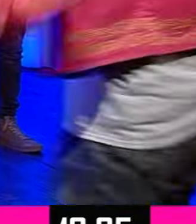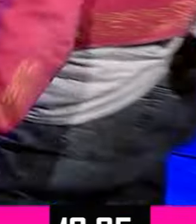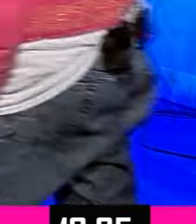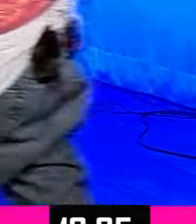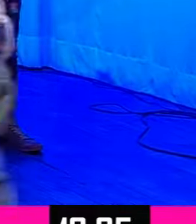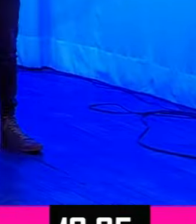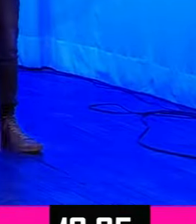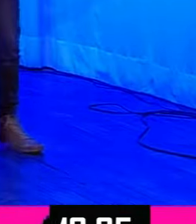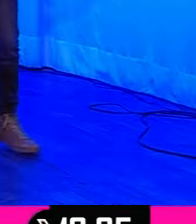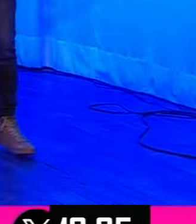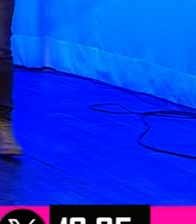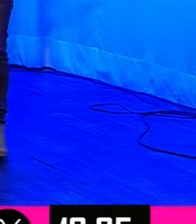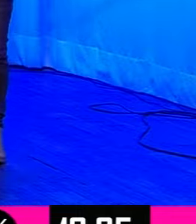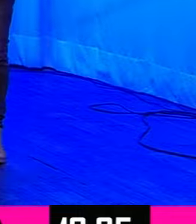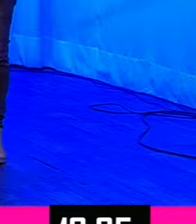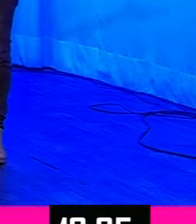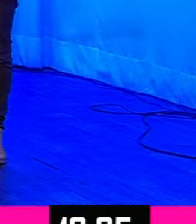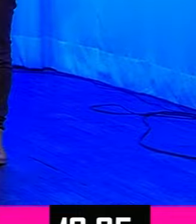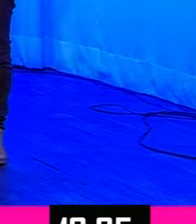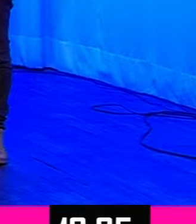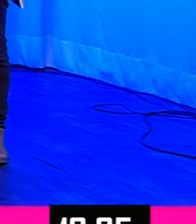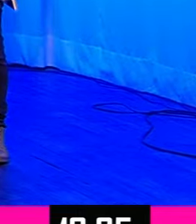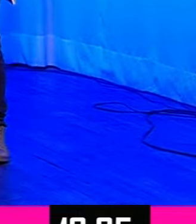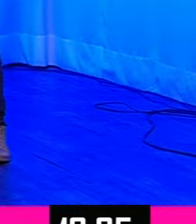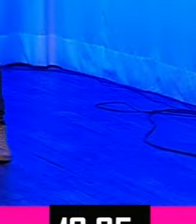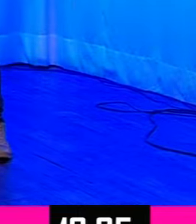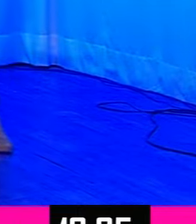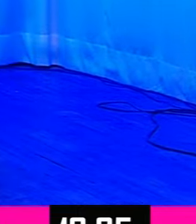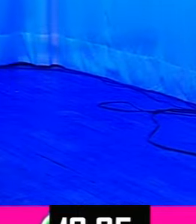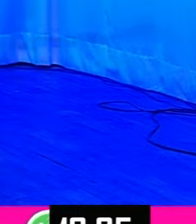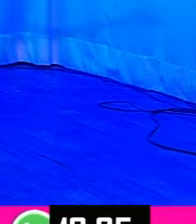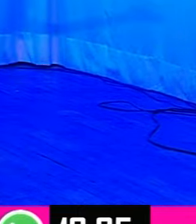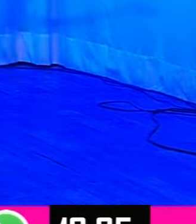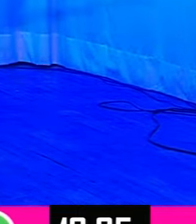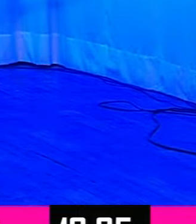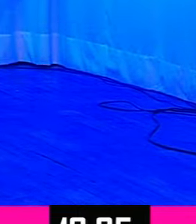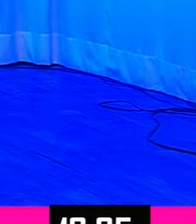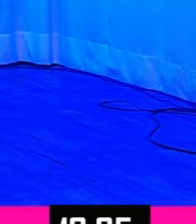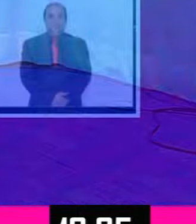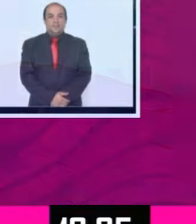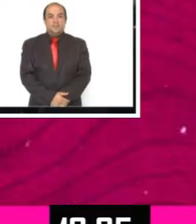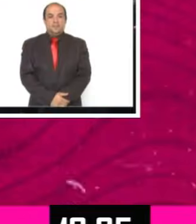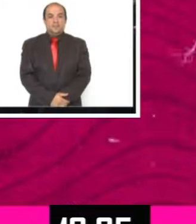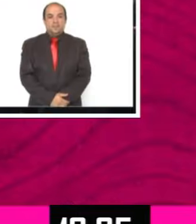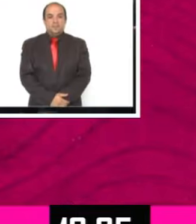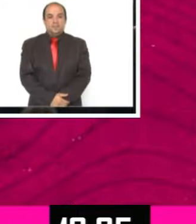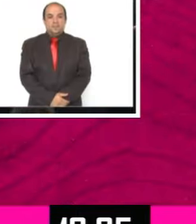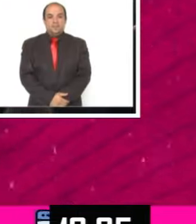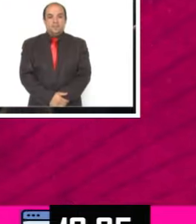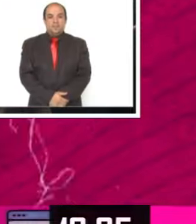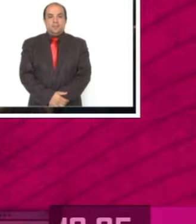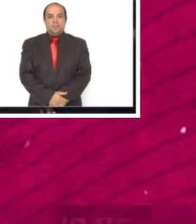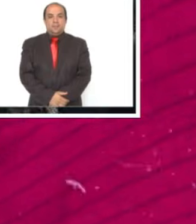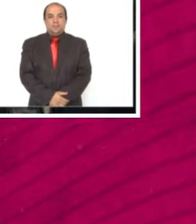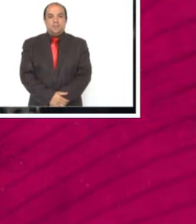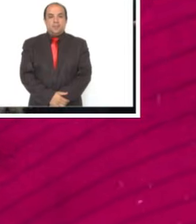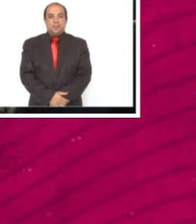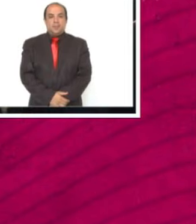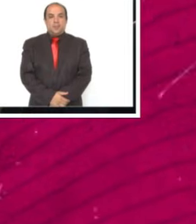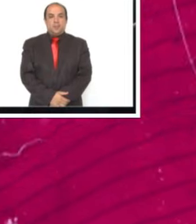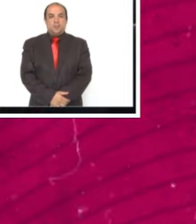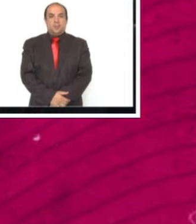vamos así como la música sigue y nosotros aquí. Vámonos, vámonos. Ahorita regresamos. Ellos son Pixel, oiga, pero vámonos a